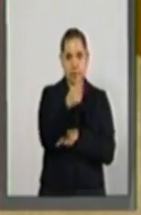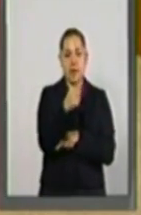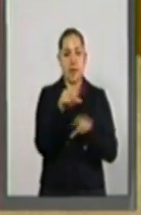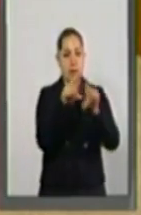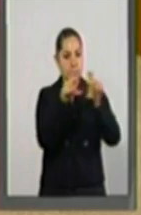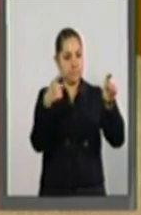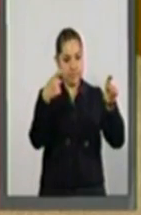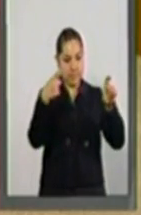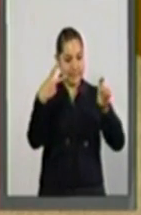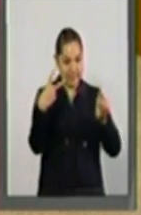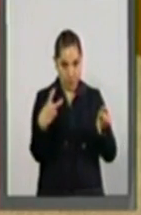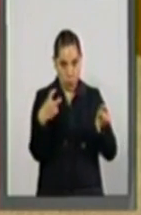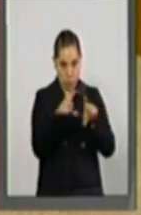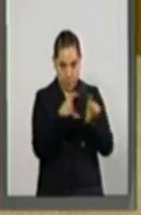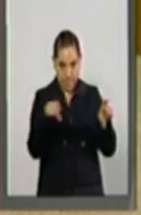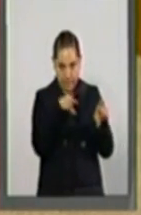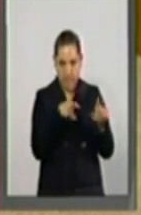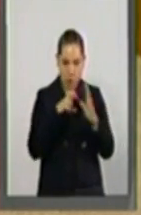Constitución.